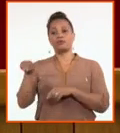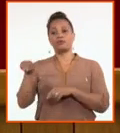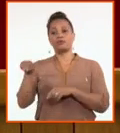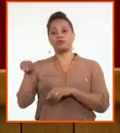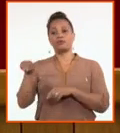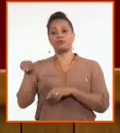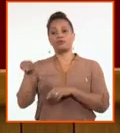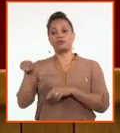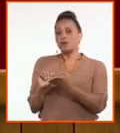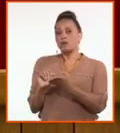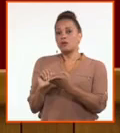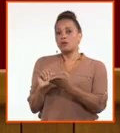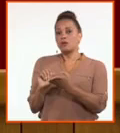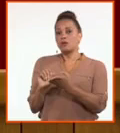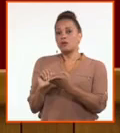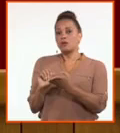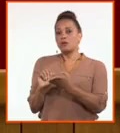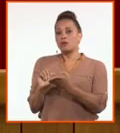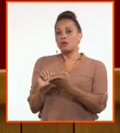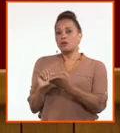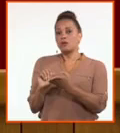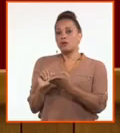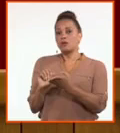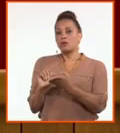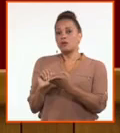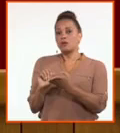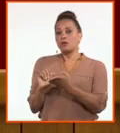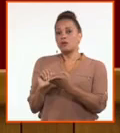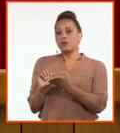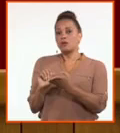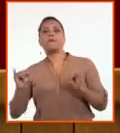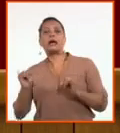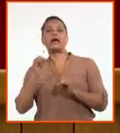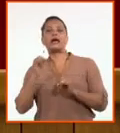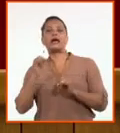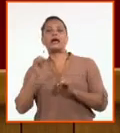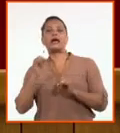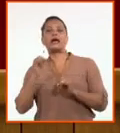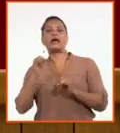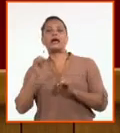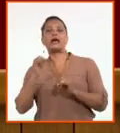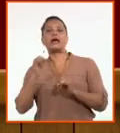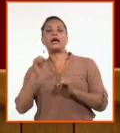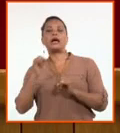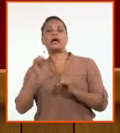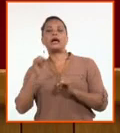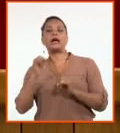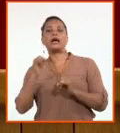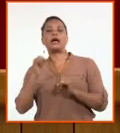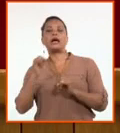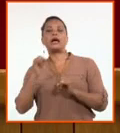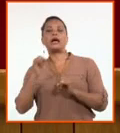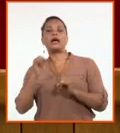no puede ser solo un proceso de informar o contar lo que hace la